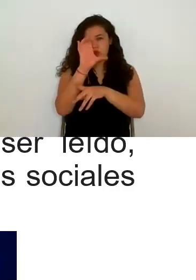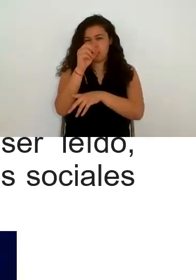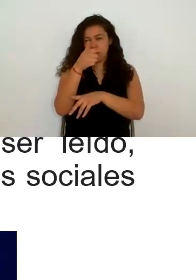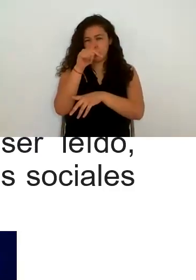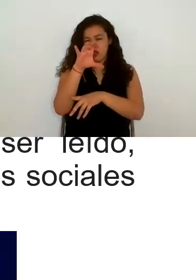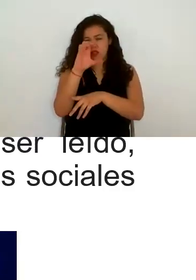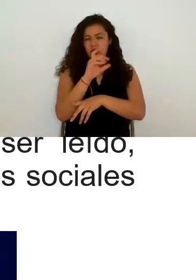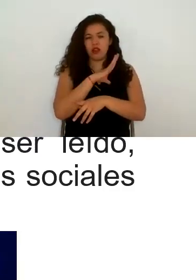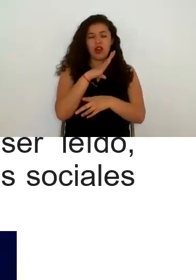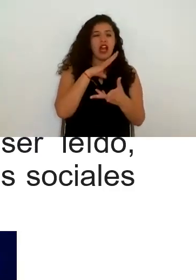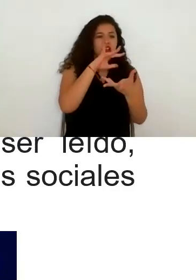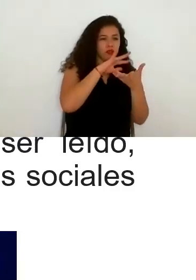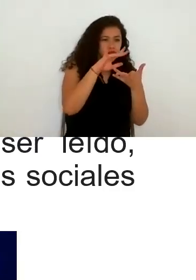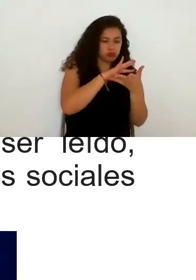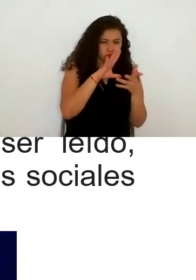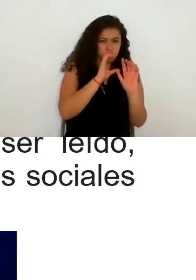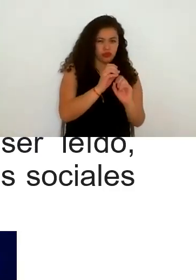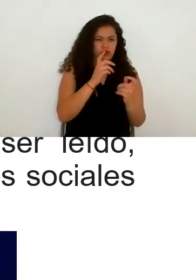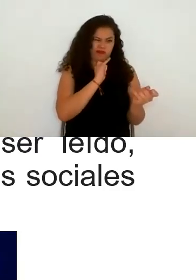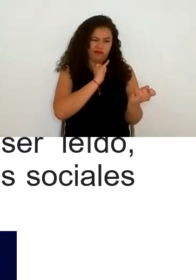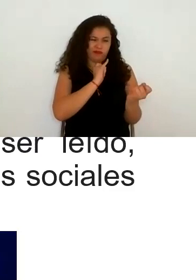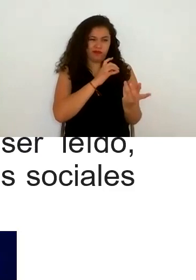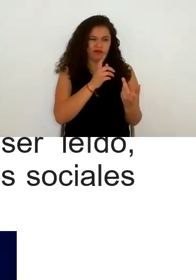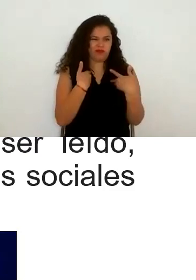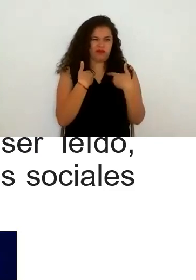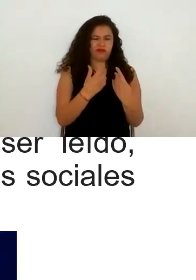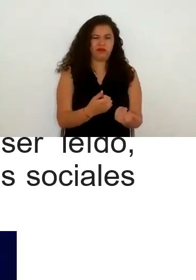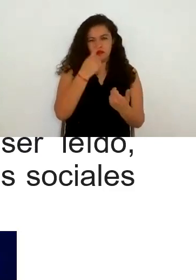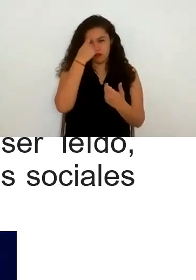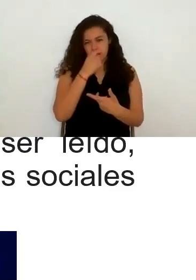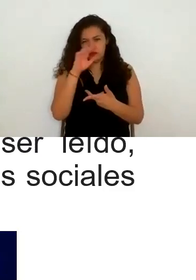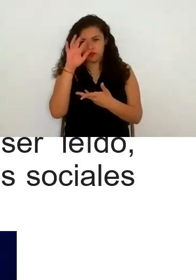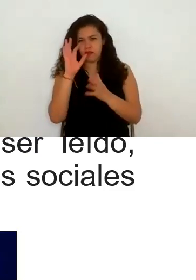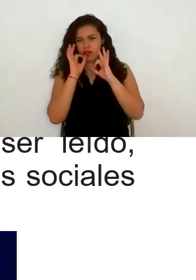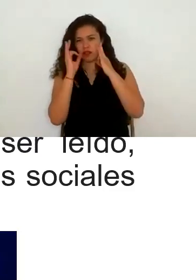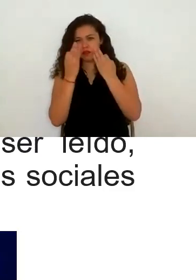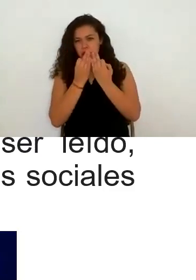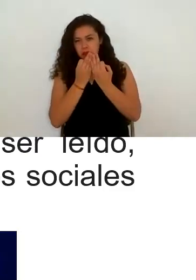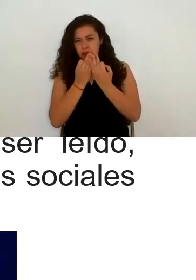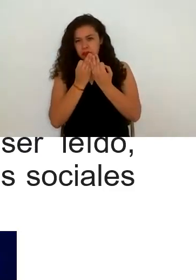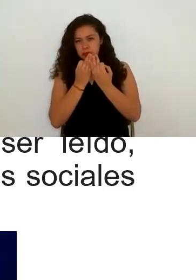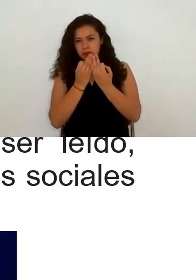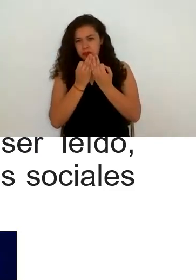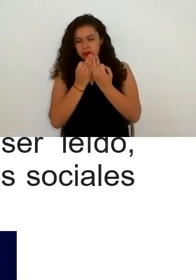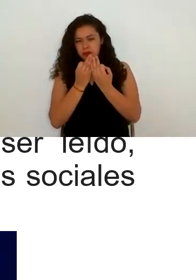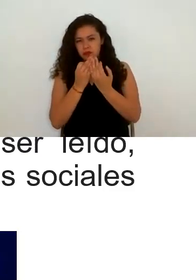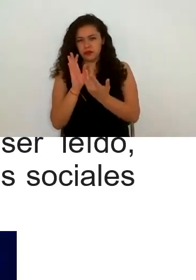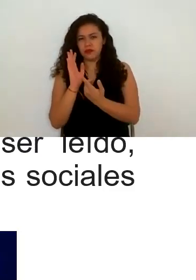leído, interpretado o reproducido mediante conocimientos sociales. Es decir, ahorita mi